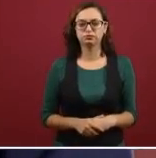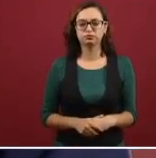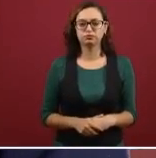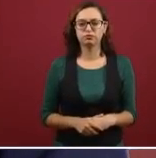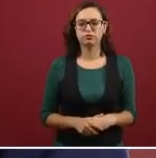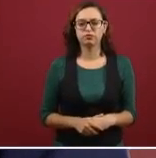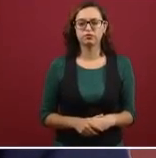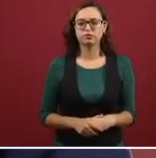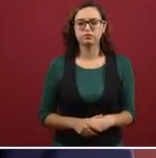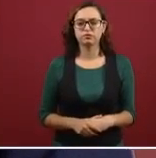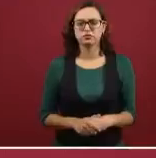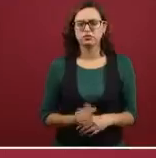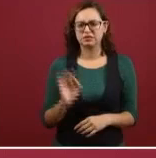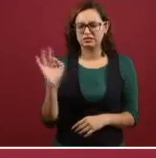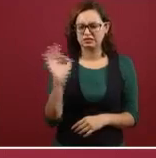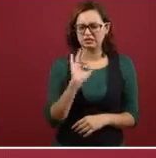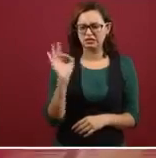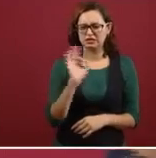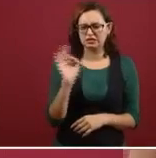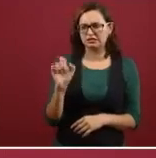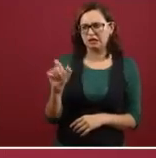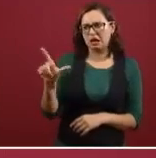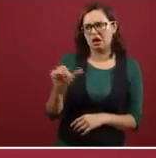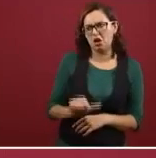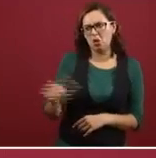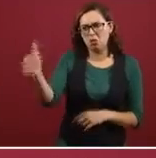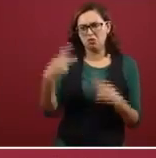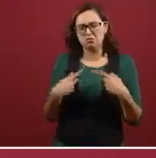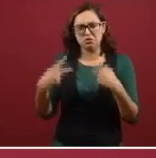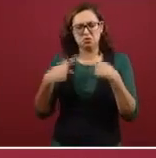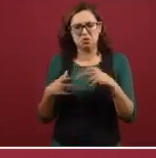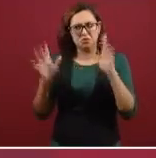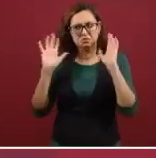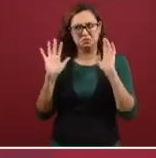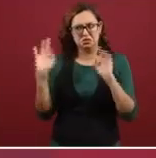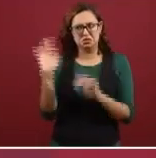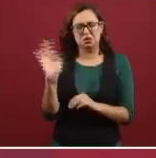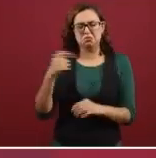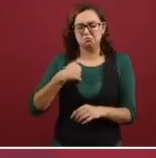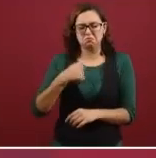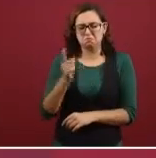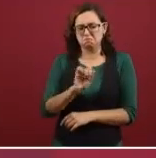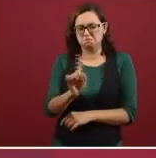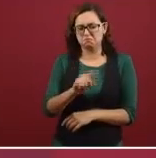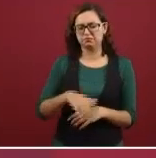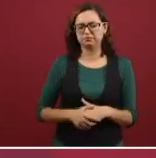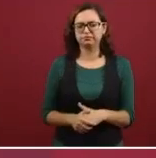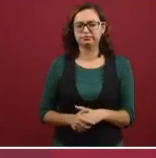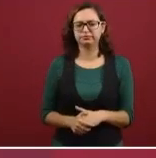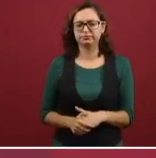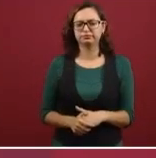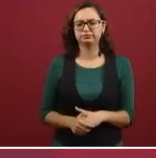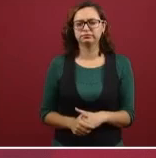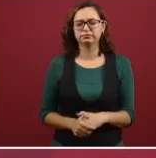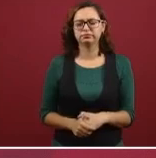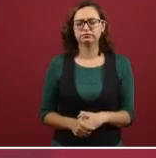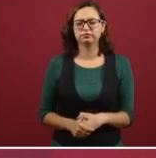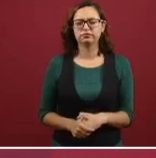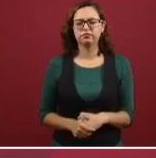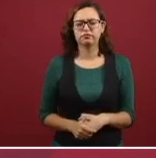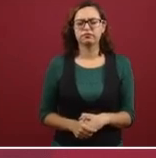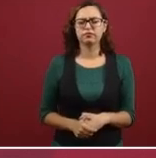A lo mejor se reunió con otros servidores públicos, no, pero no conmigo. Se está